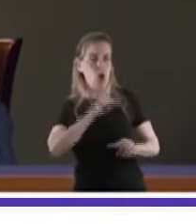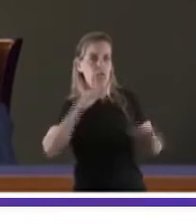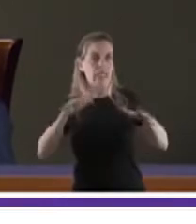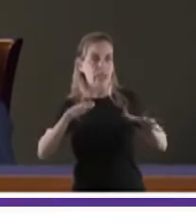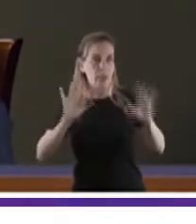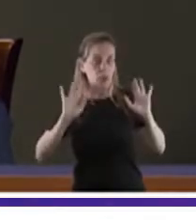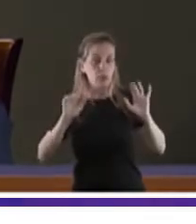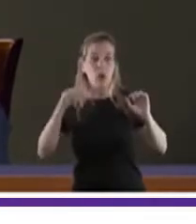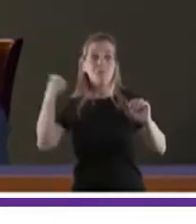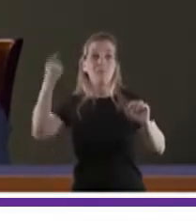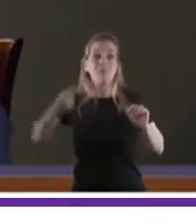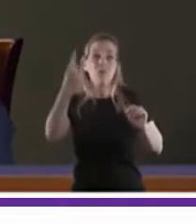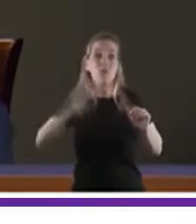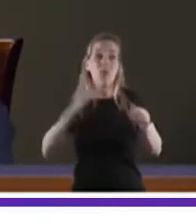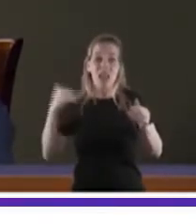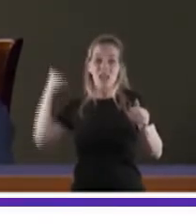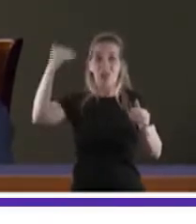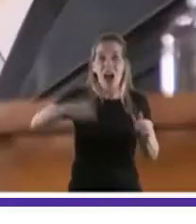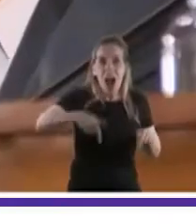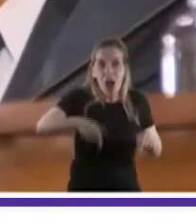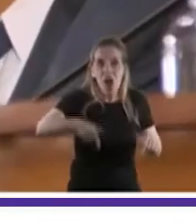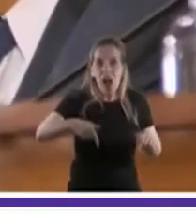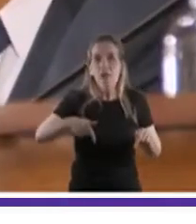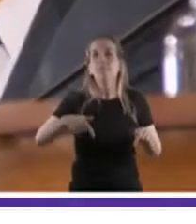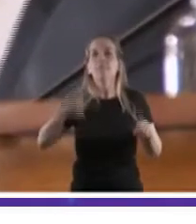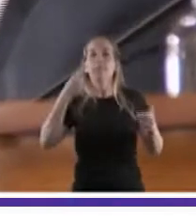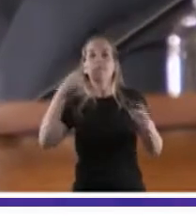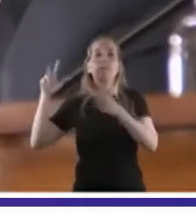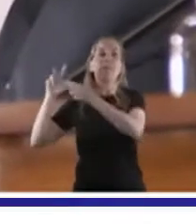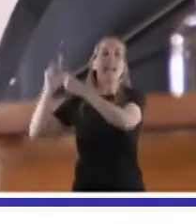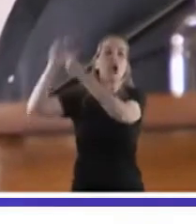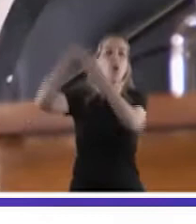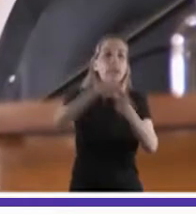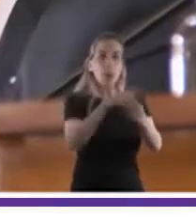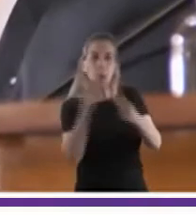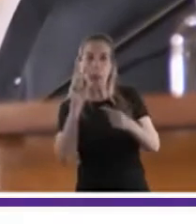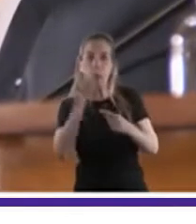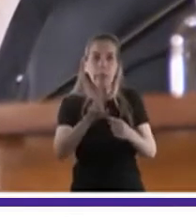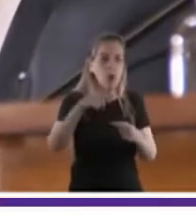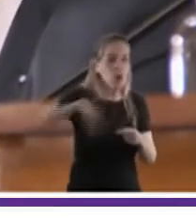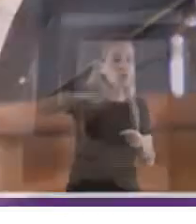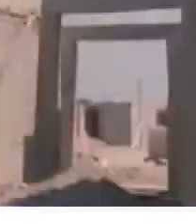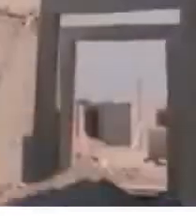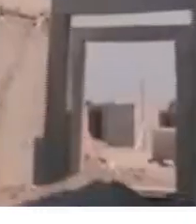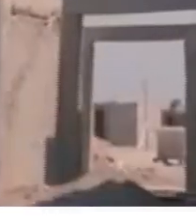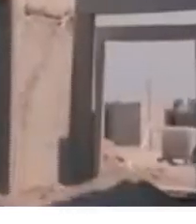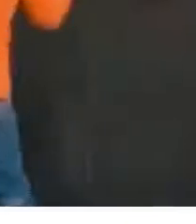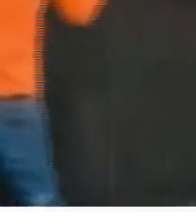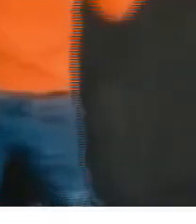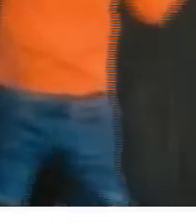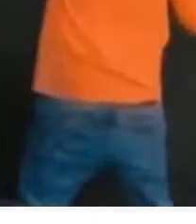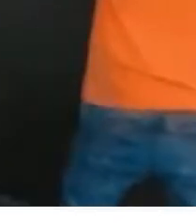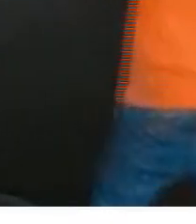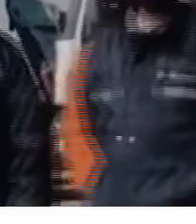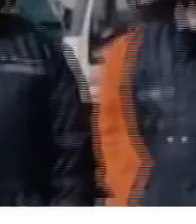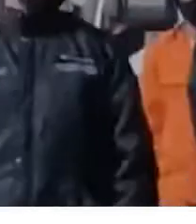de la energía eléctrica provenga de fuentes limpias. Esto decía el presidente hace un rato en San Juan. Estamos hablando